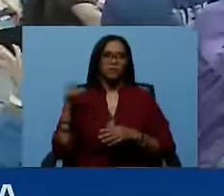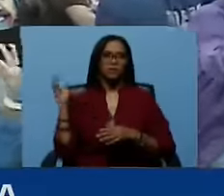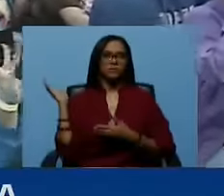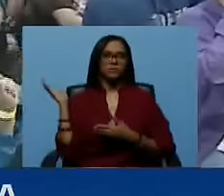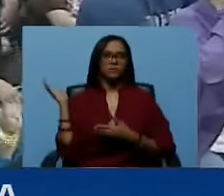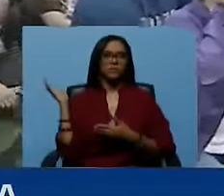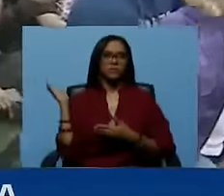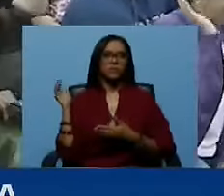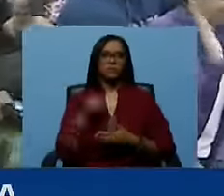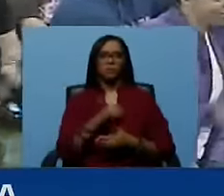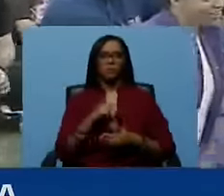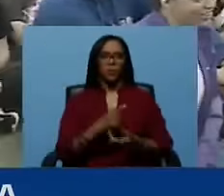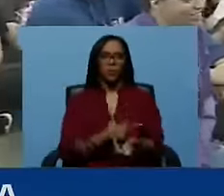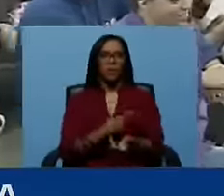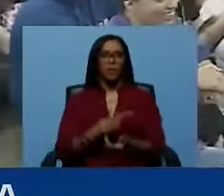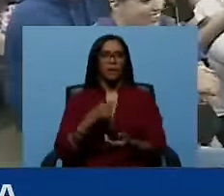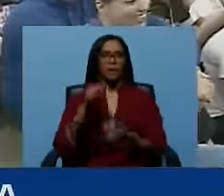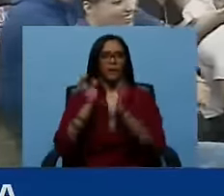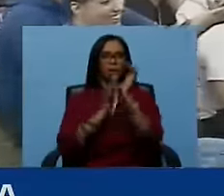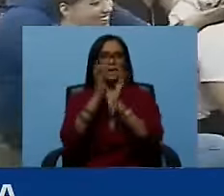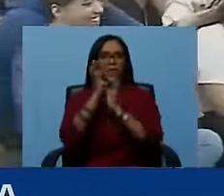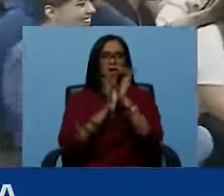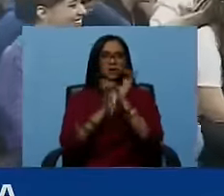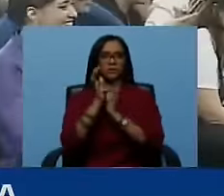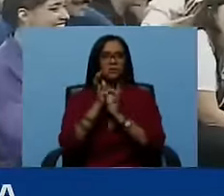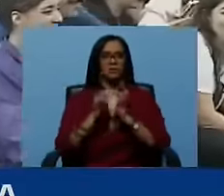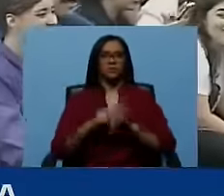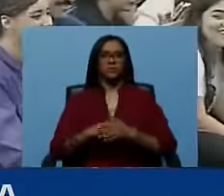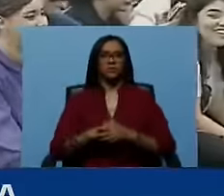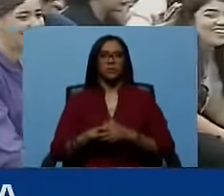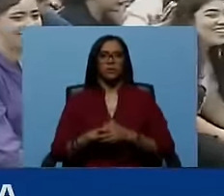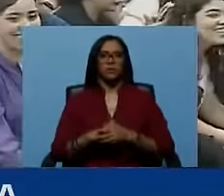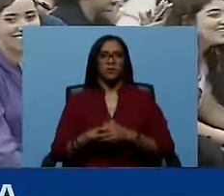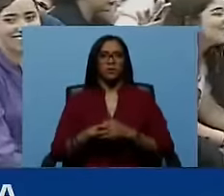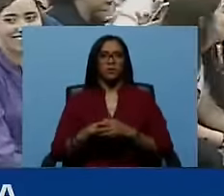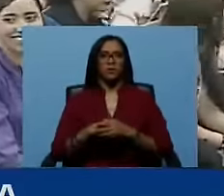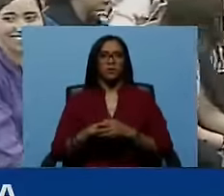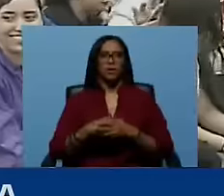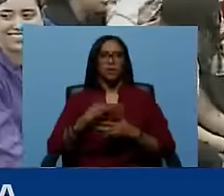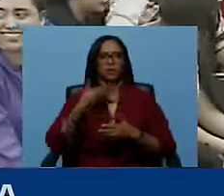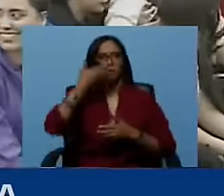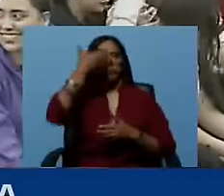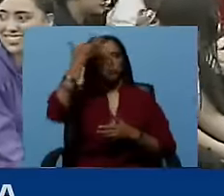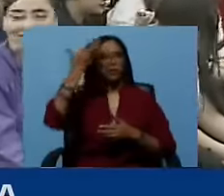Bueno, somos hermanos en Cristo, católicos y cristianos, musulmanes,